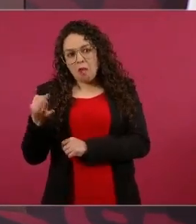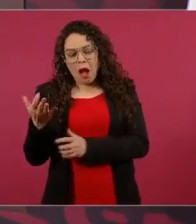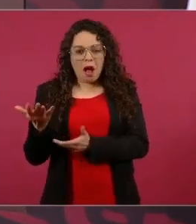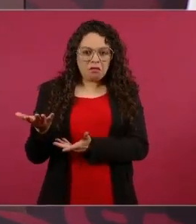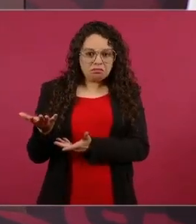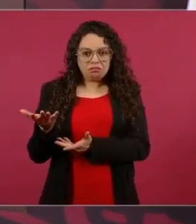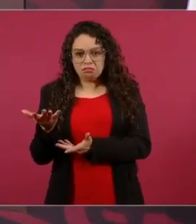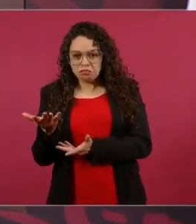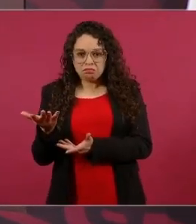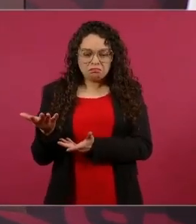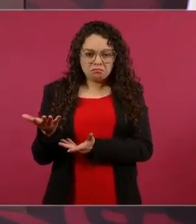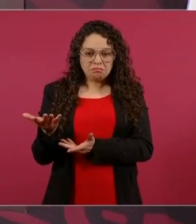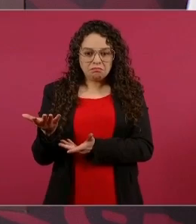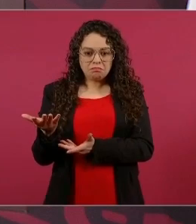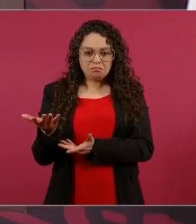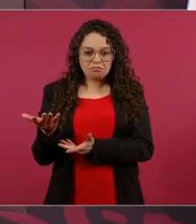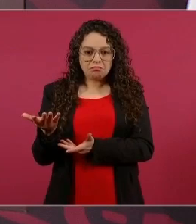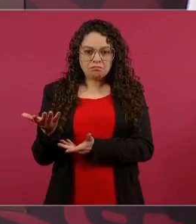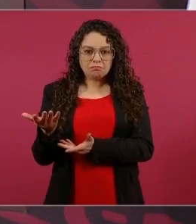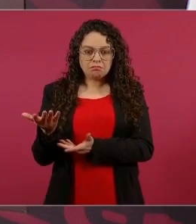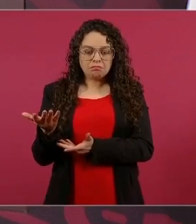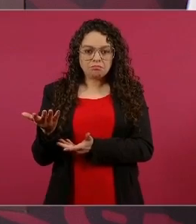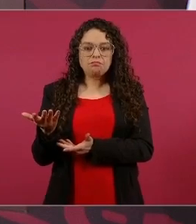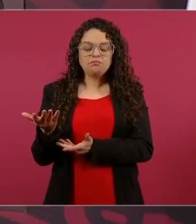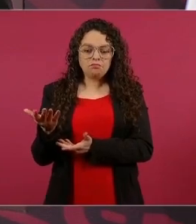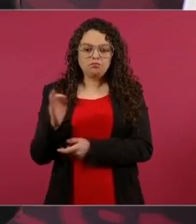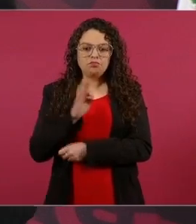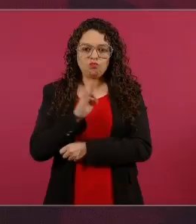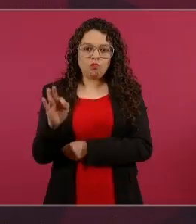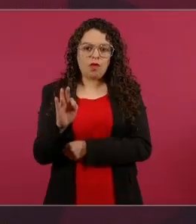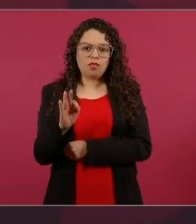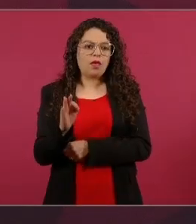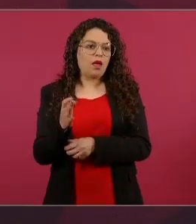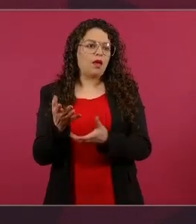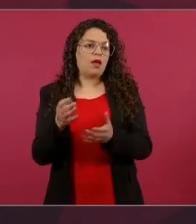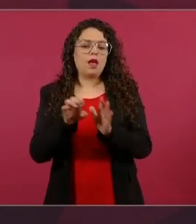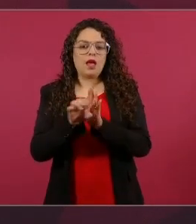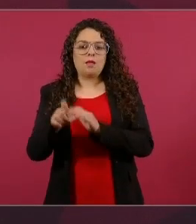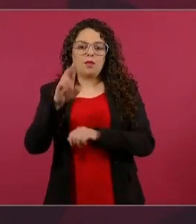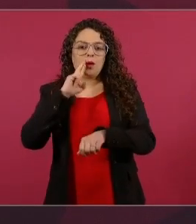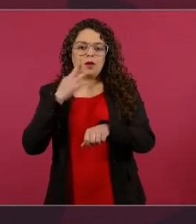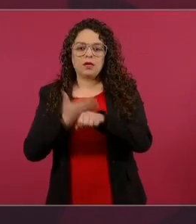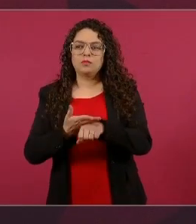este que se va a hacer cargo de la